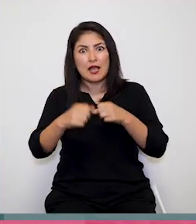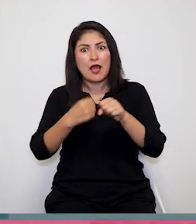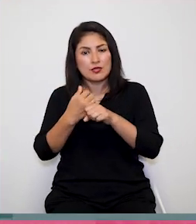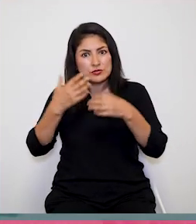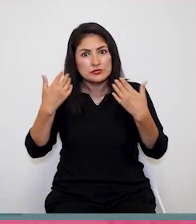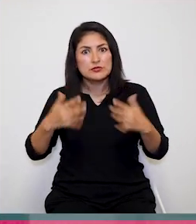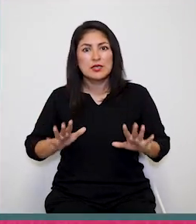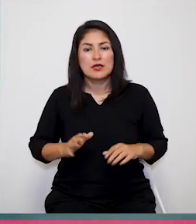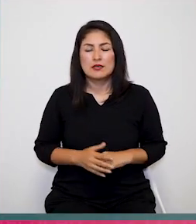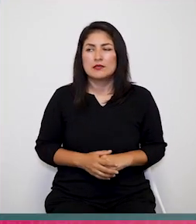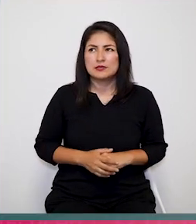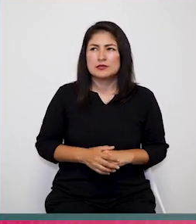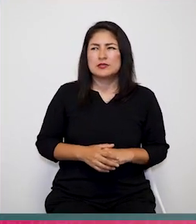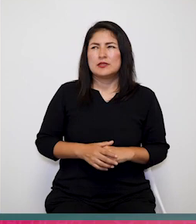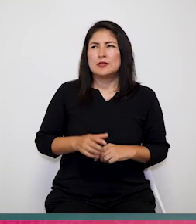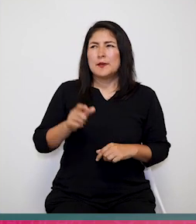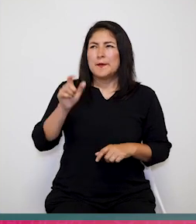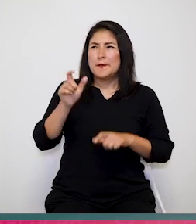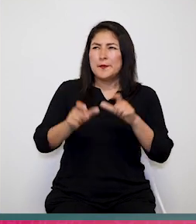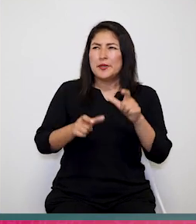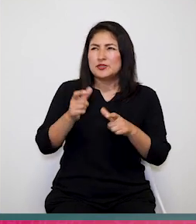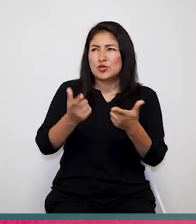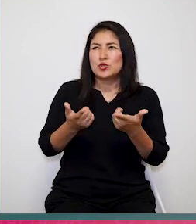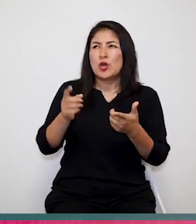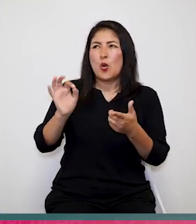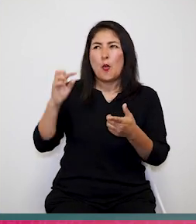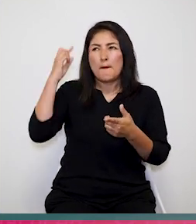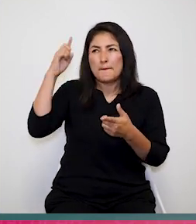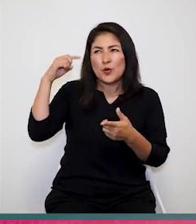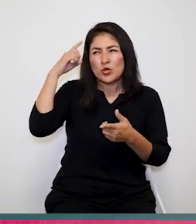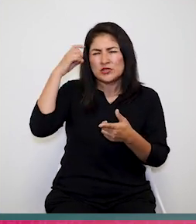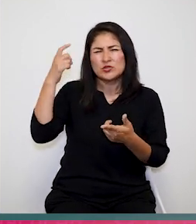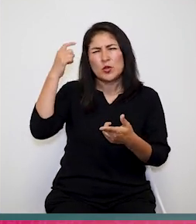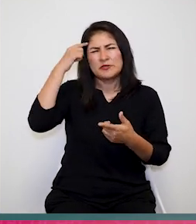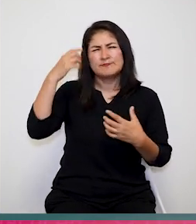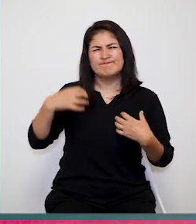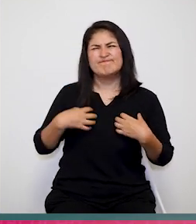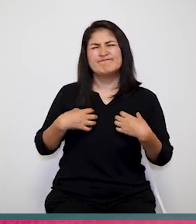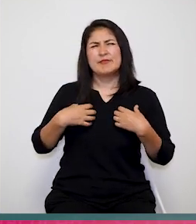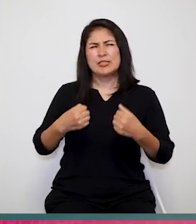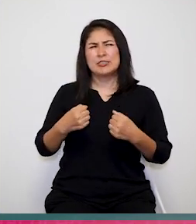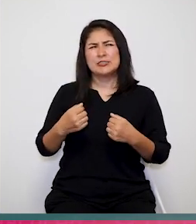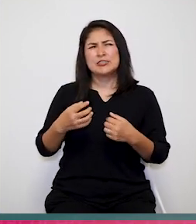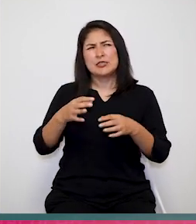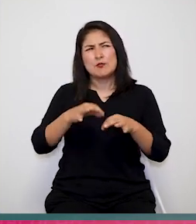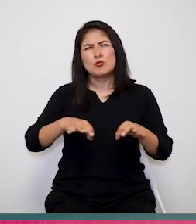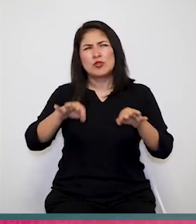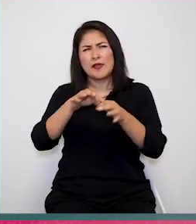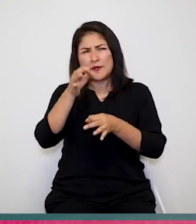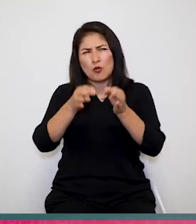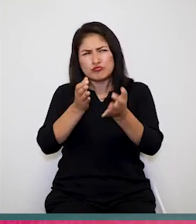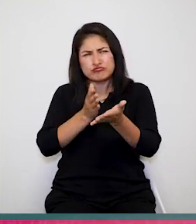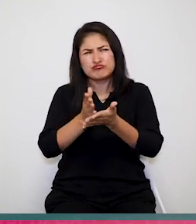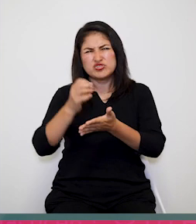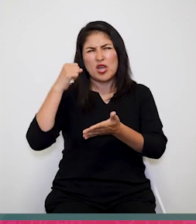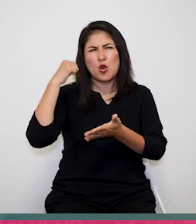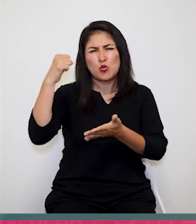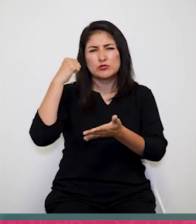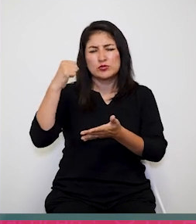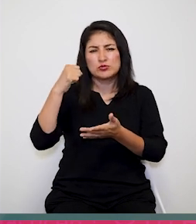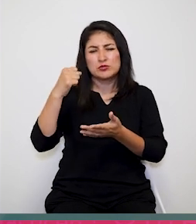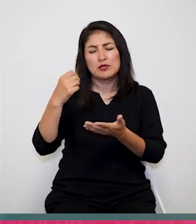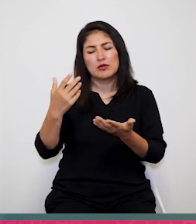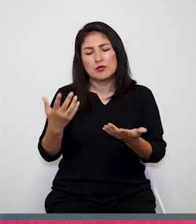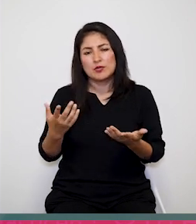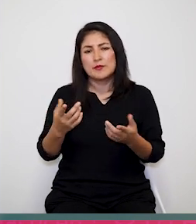de su promulgación. Muy pocos son los políticos valientes que luchan por la justicia, o uno